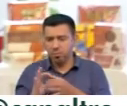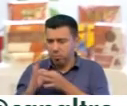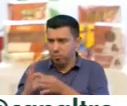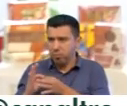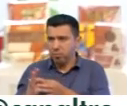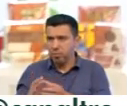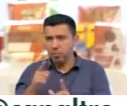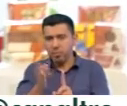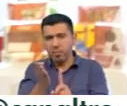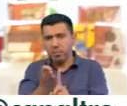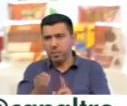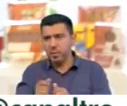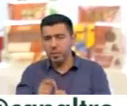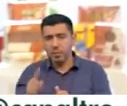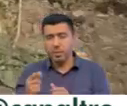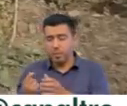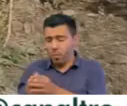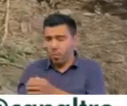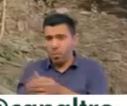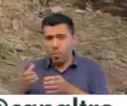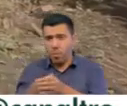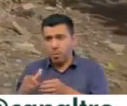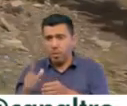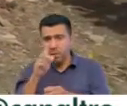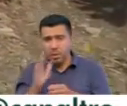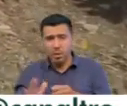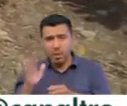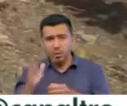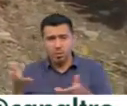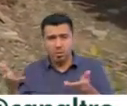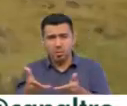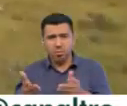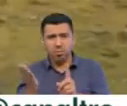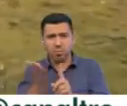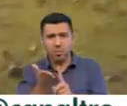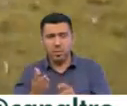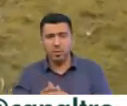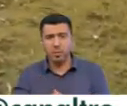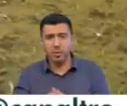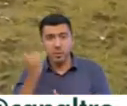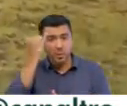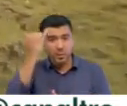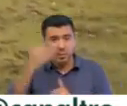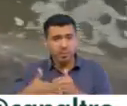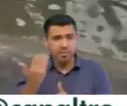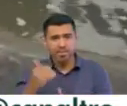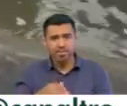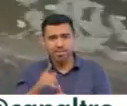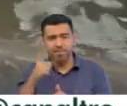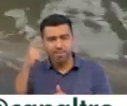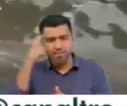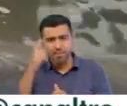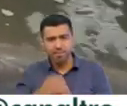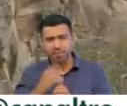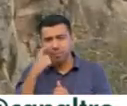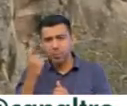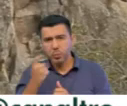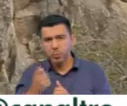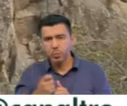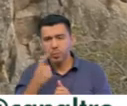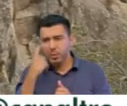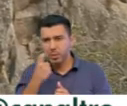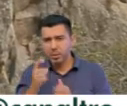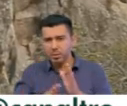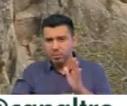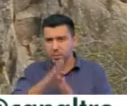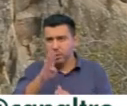del Departamento y la Unidad Nacional de Víctimas. Además, aclaró que las iniciativas de este nuevo gobierno buscan aumentar el desarrollo, así como la